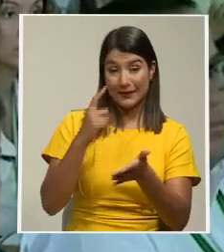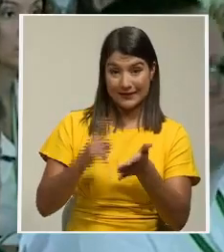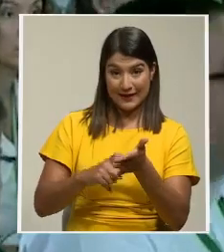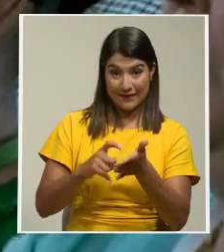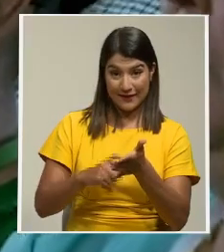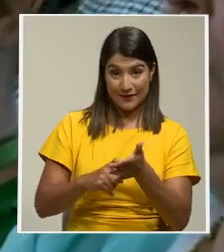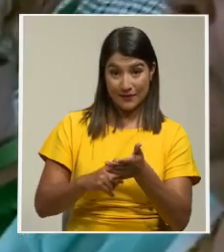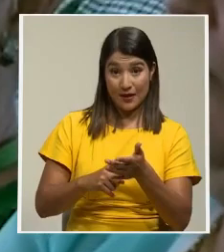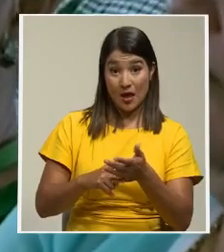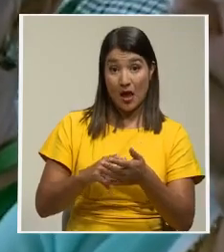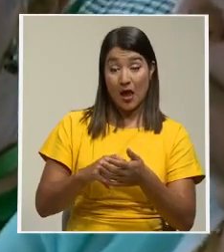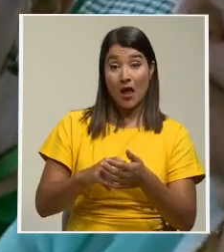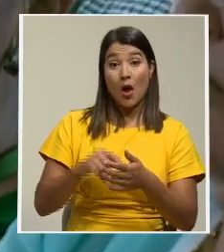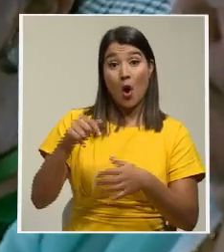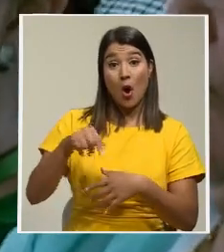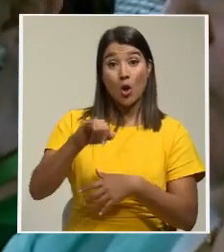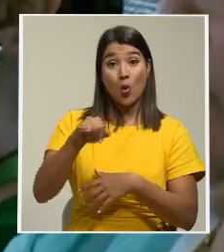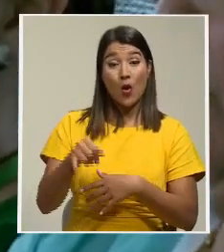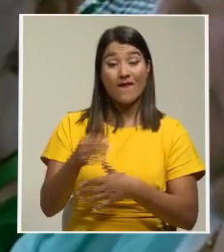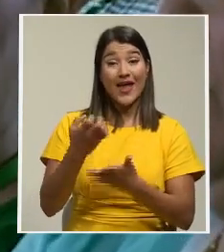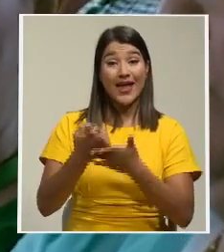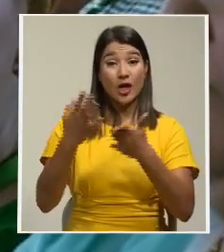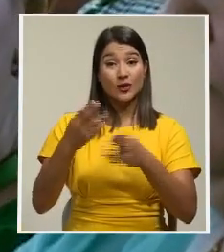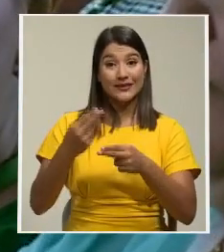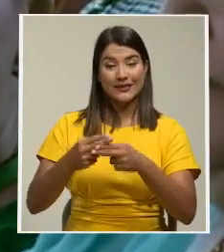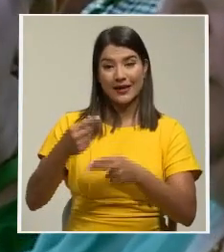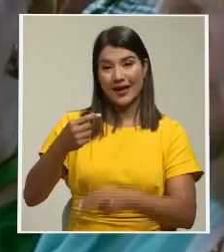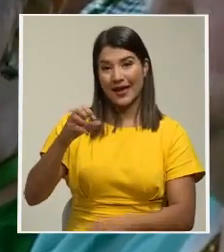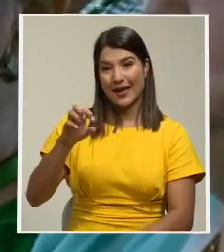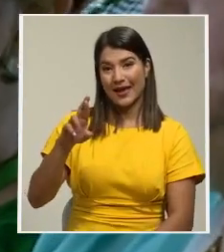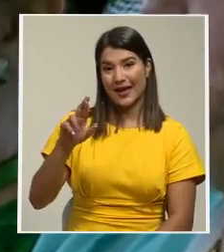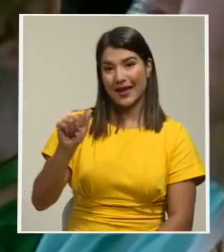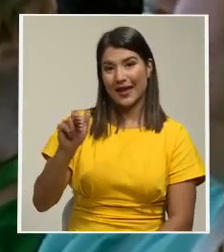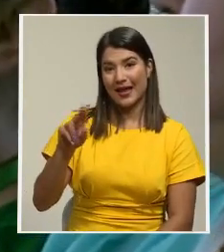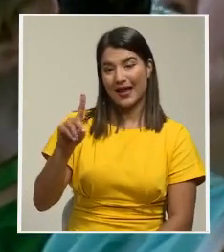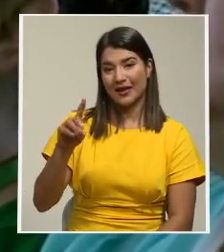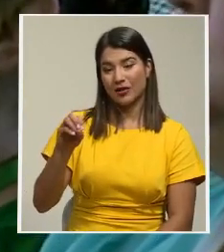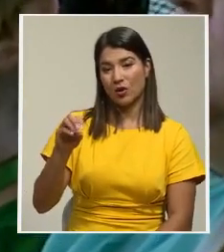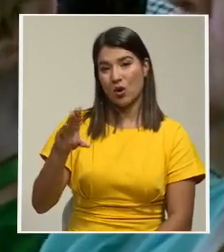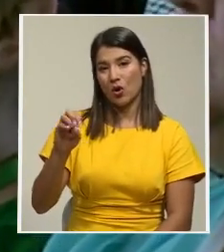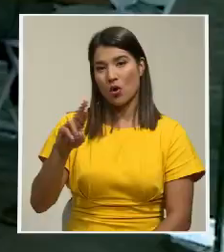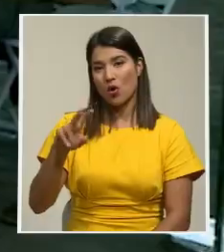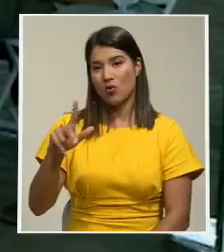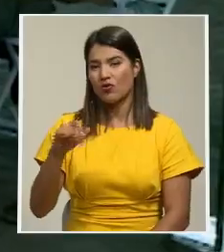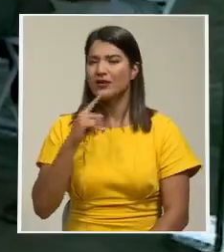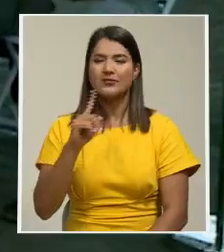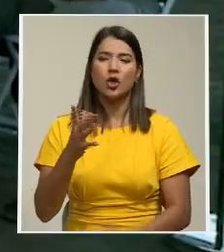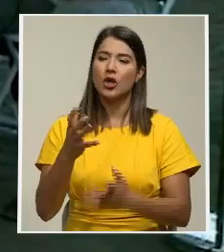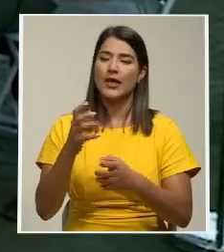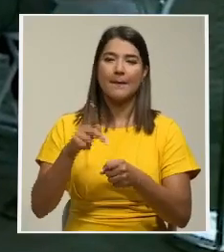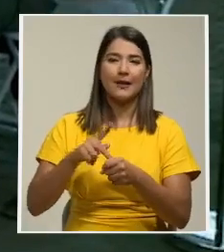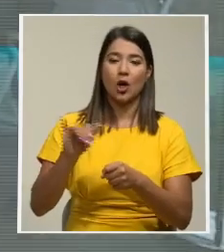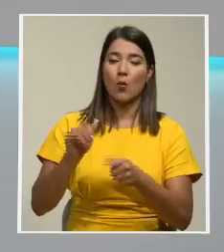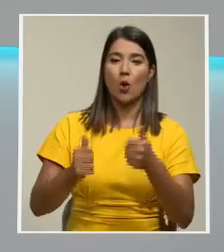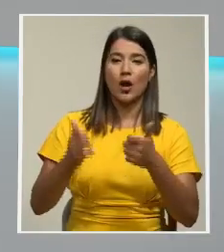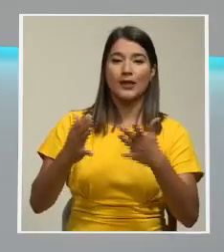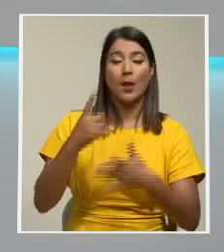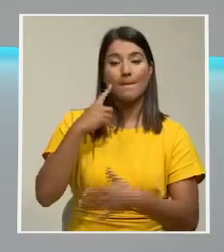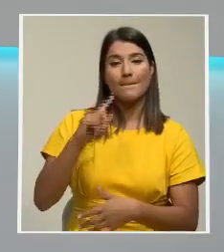Este jueves el economista Gerardo Corrales dio un paso atrás y anunció que no aspirará a la candidatura del PLN.